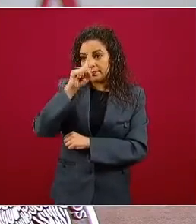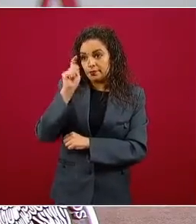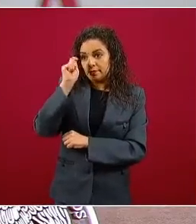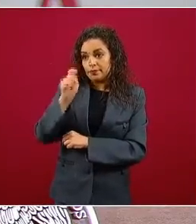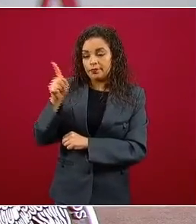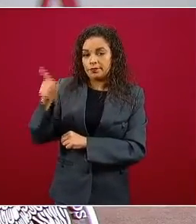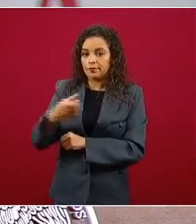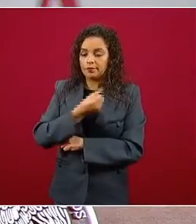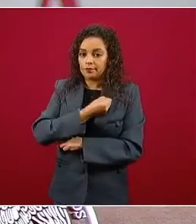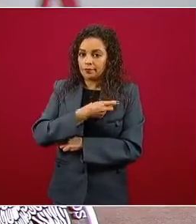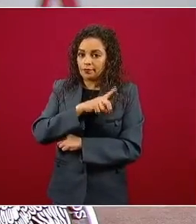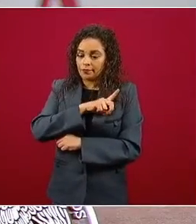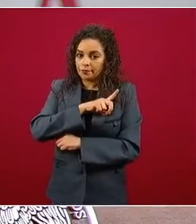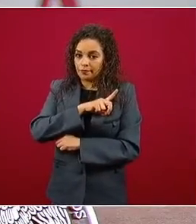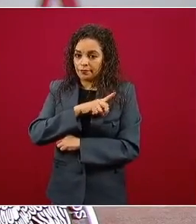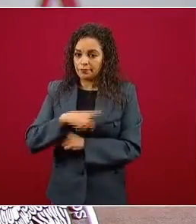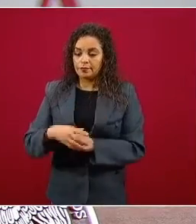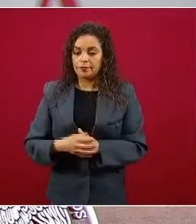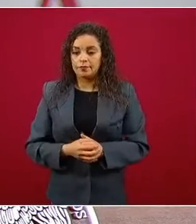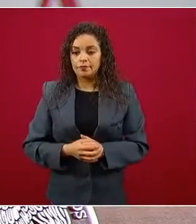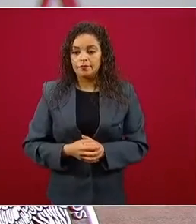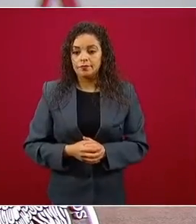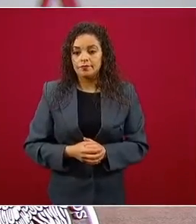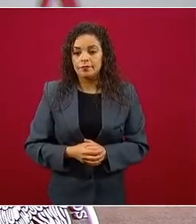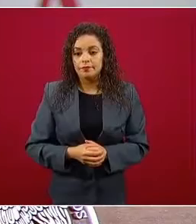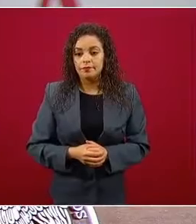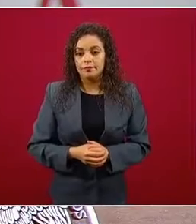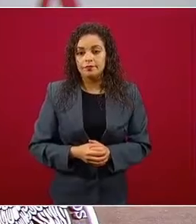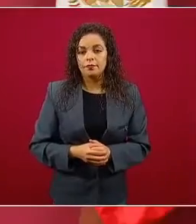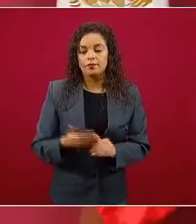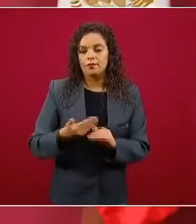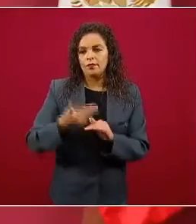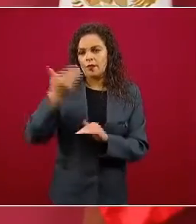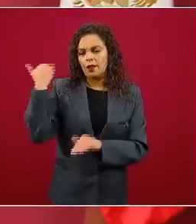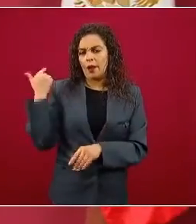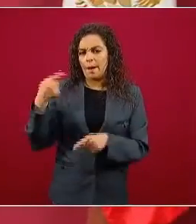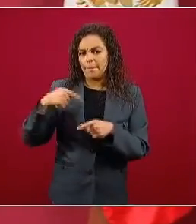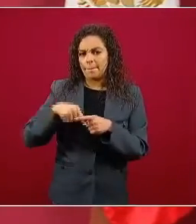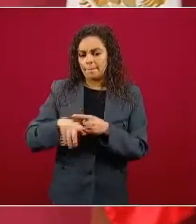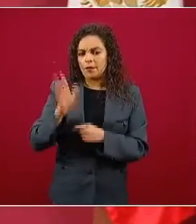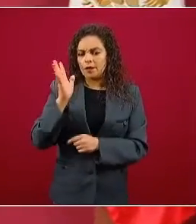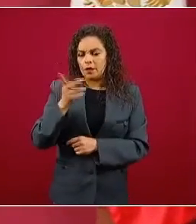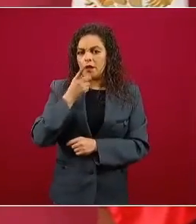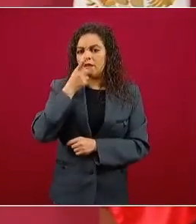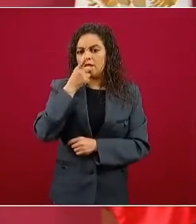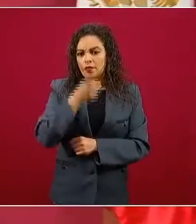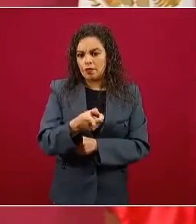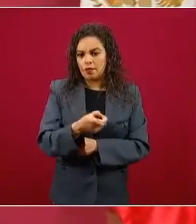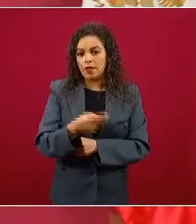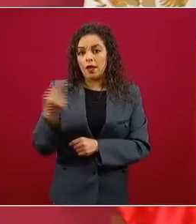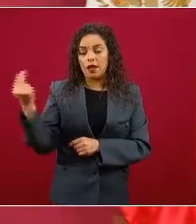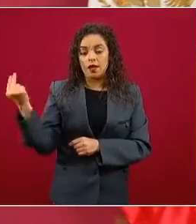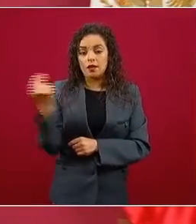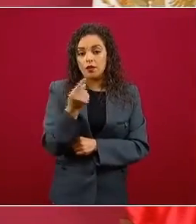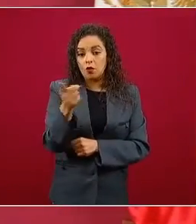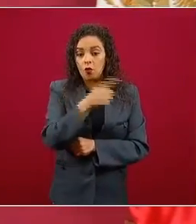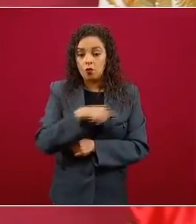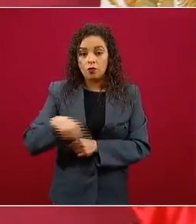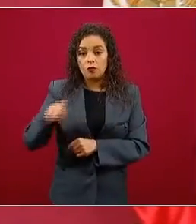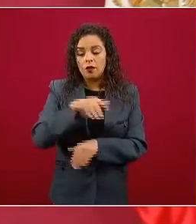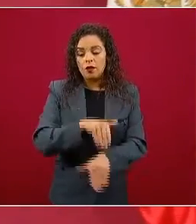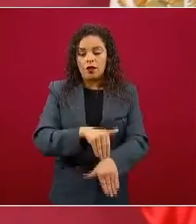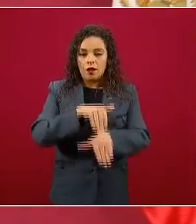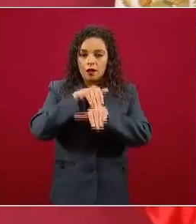sin, como lo hemos dicho desde el principio, que sea de aplicación obligatoria.